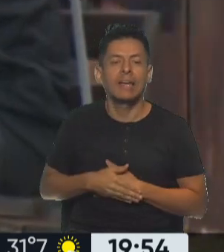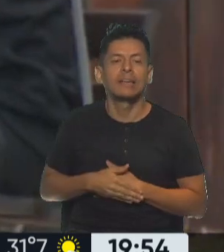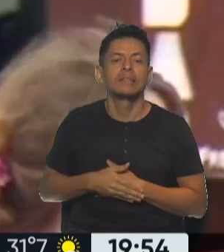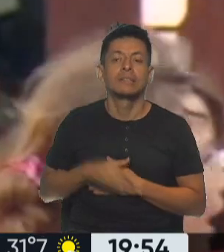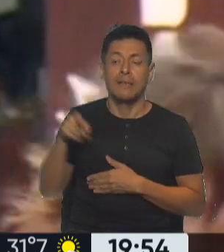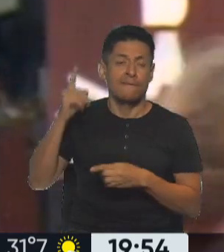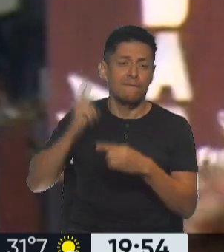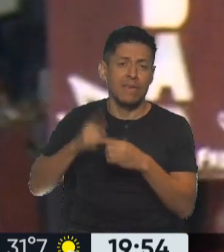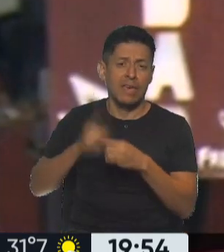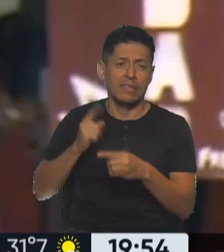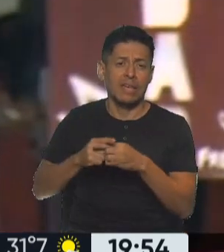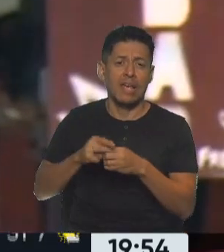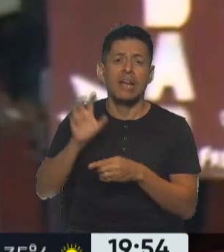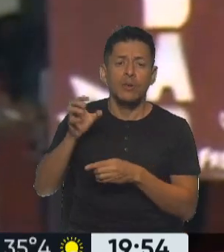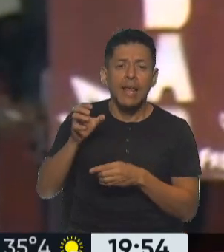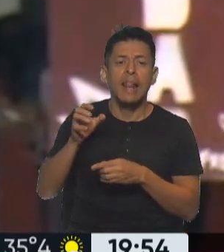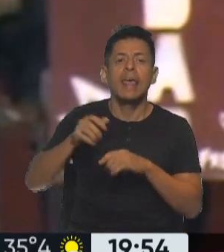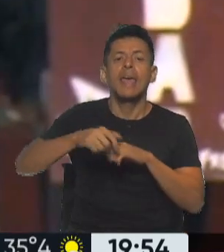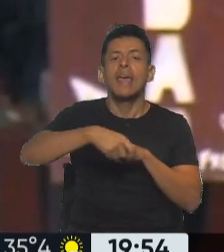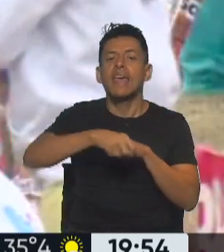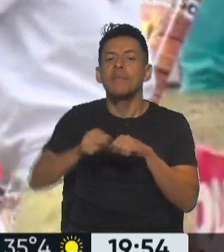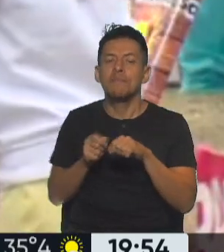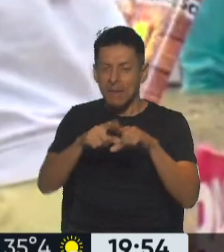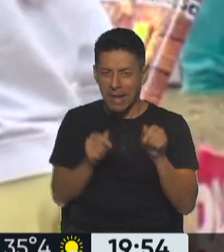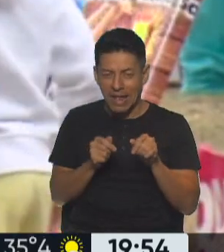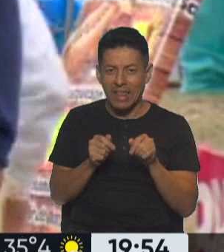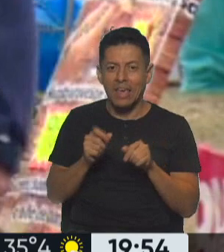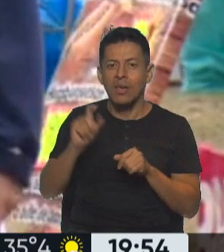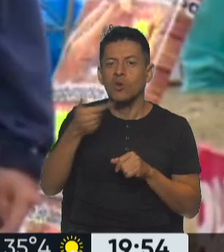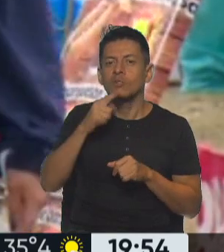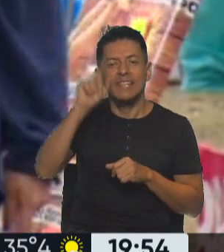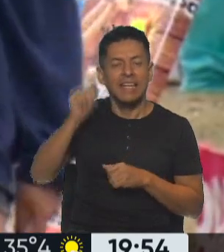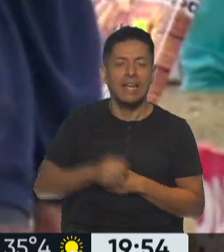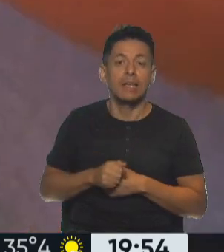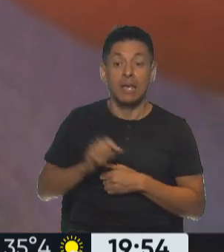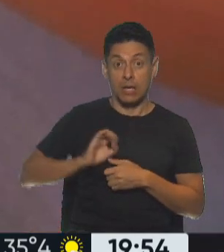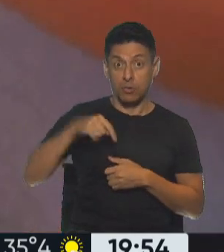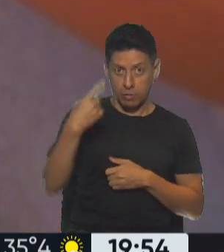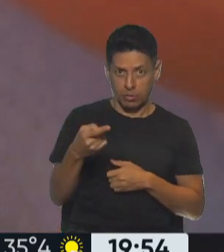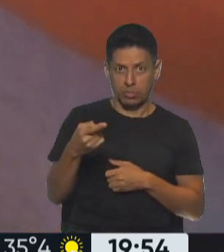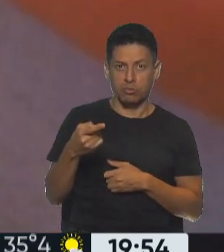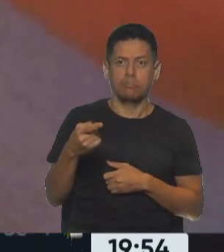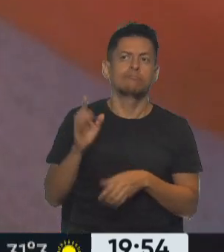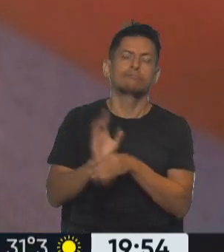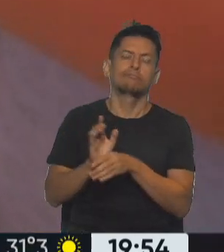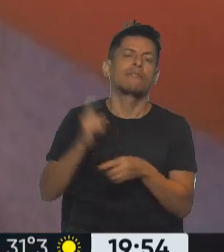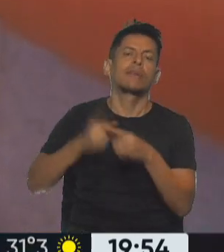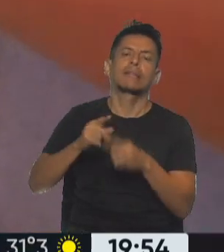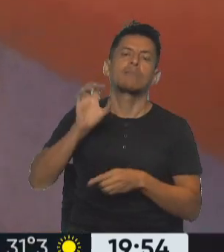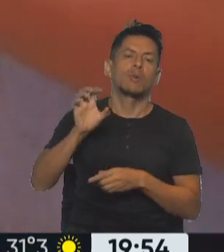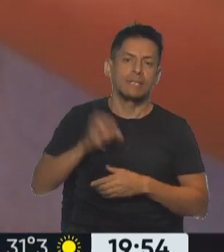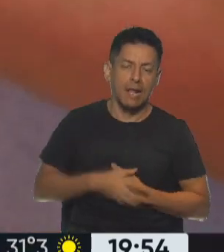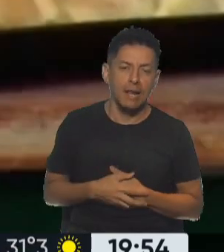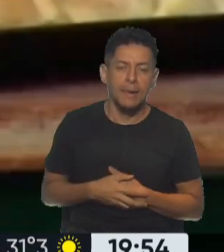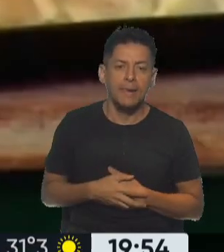regional de la empanada costera, la cual seguramente a partir del próximo año será provincial. Esta fiesta,